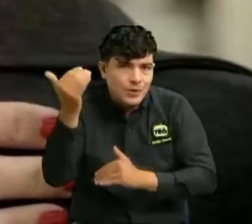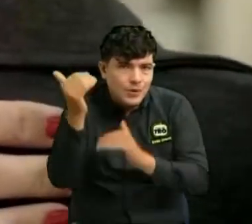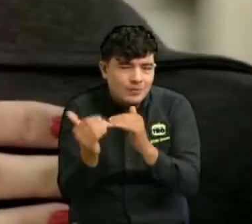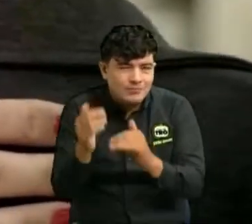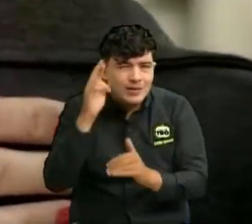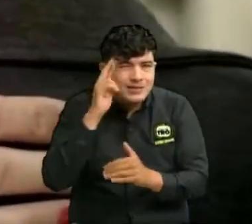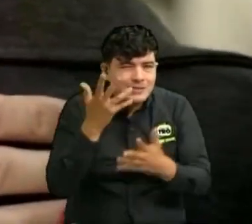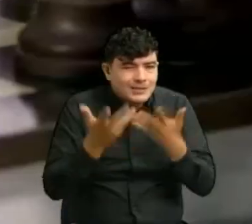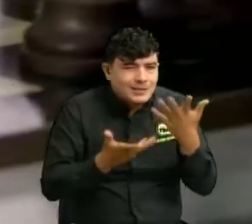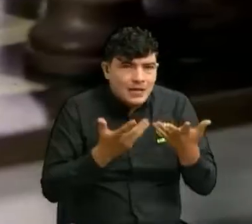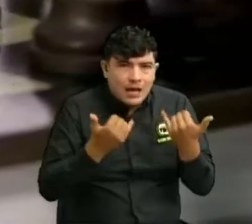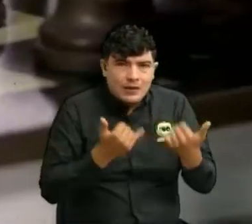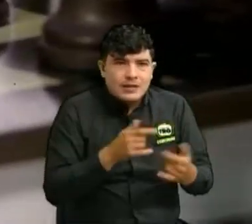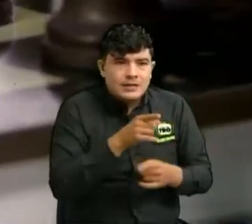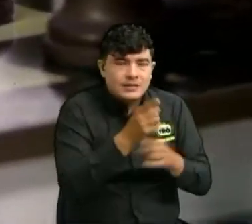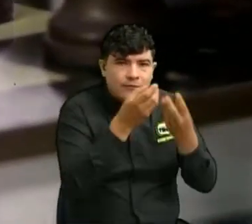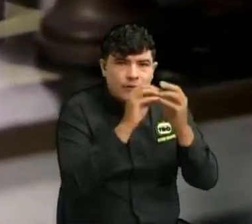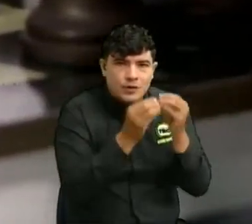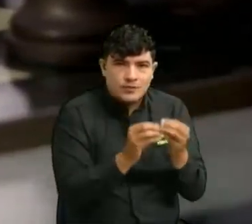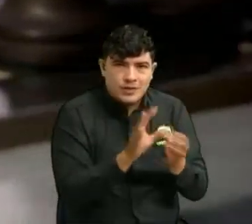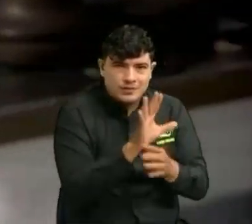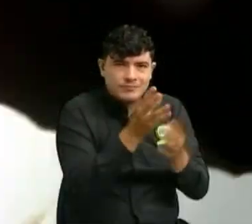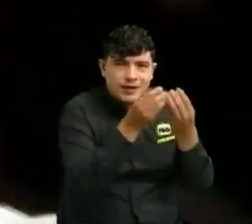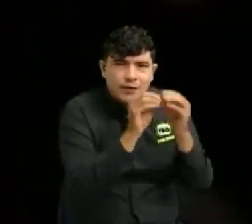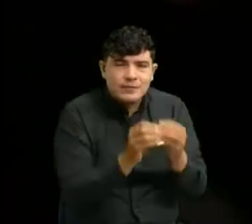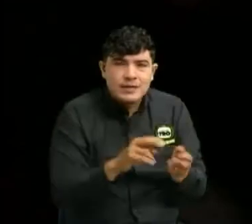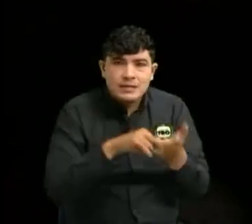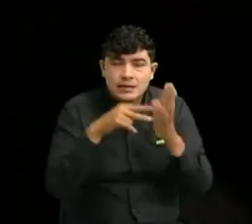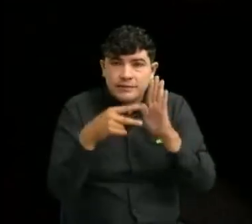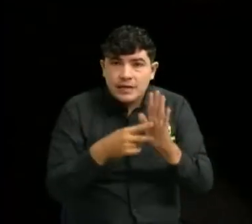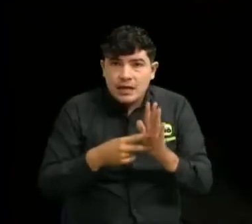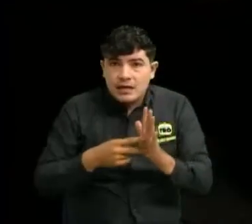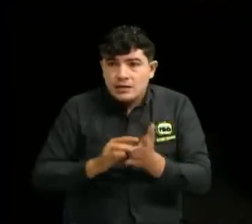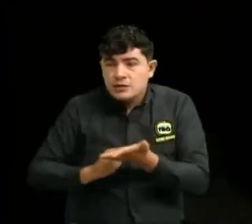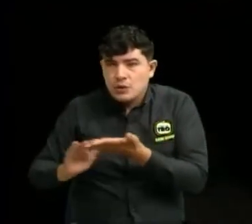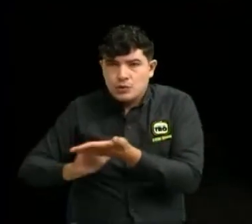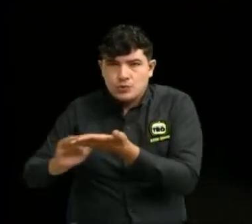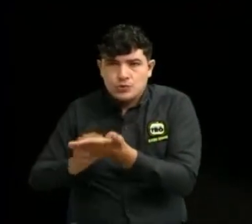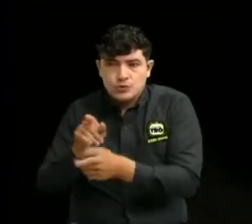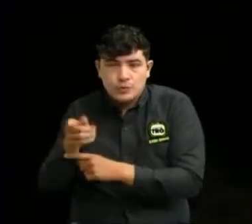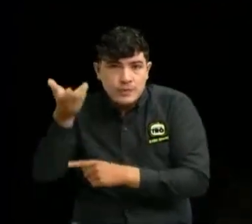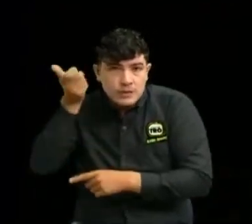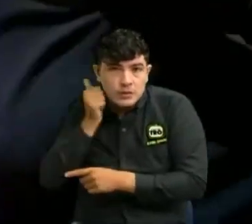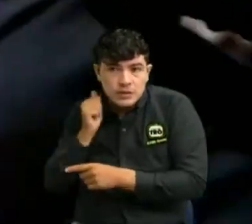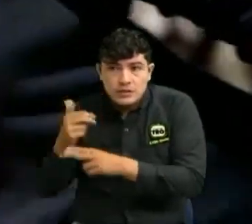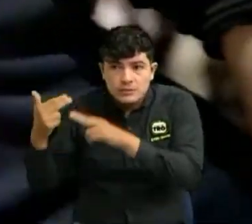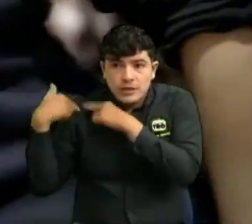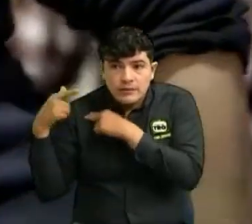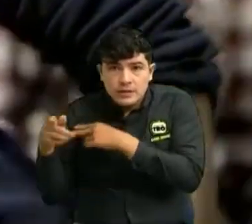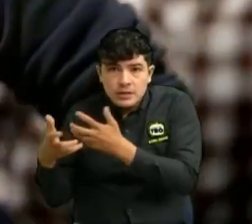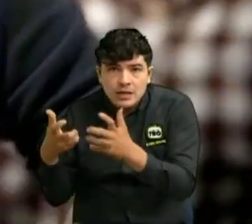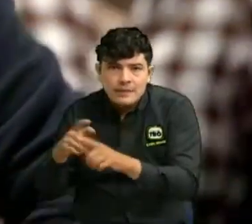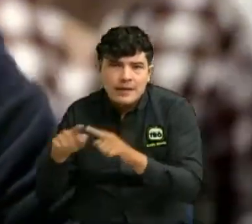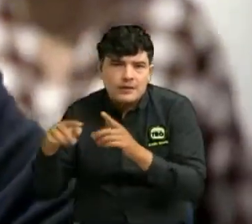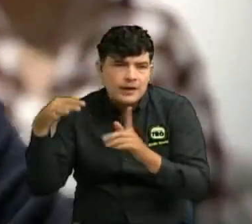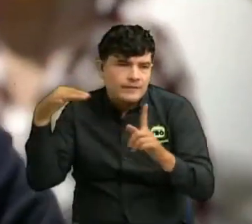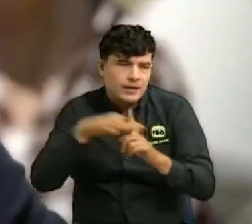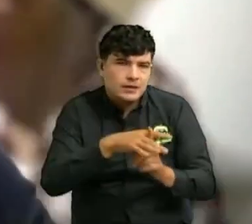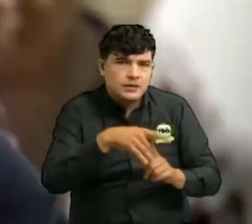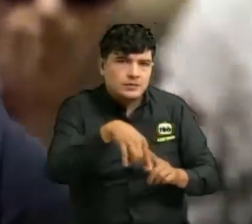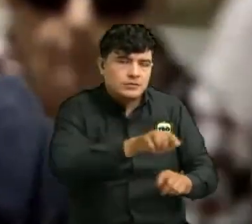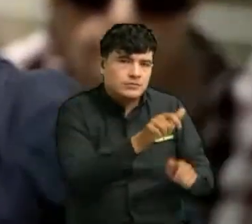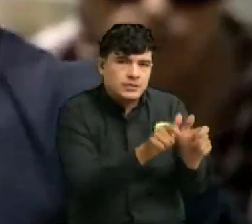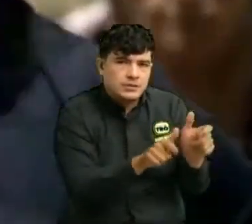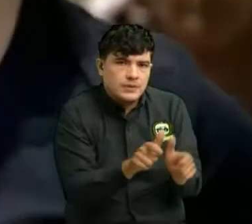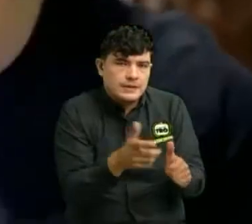Me parece que es una forma que establecieron para aliviar las pensiones a cargo del sistema, pero a costa de que las